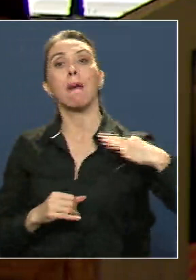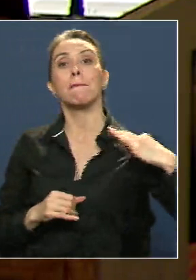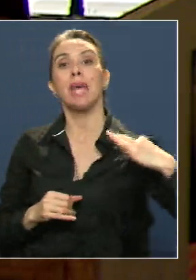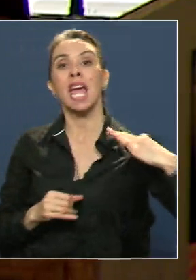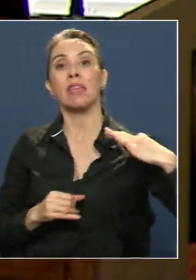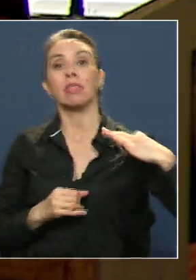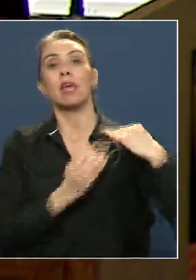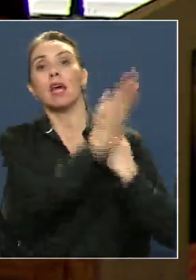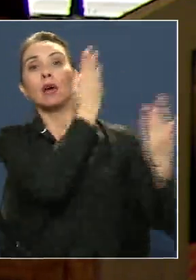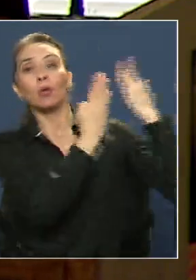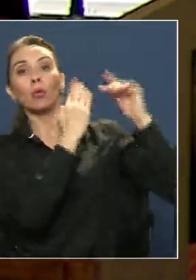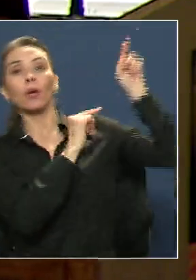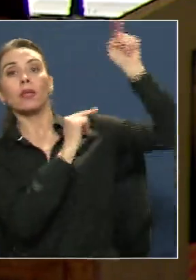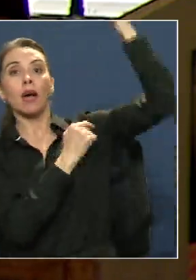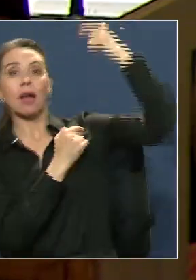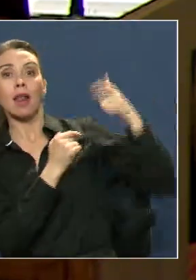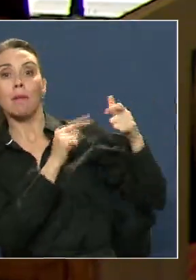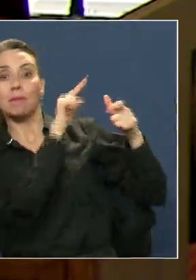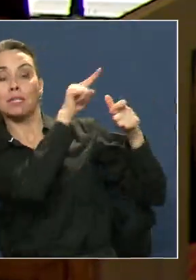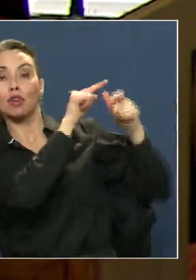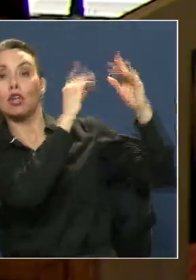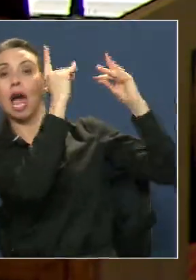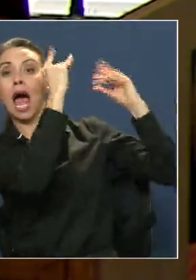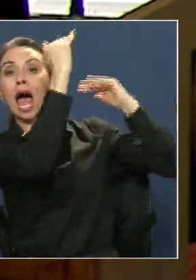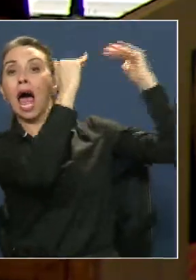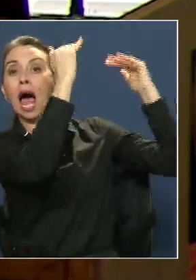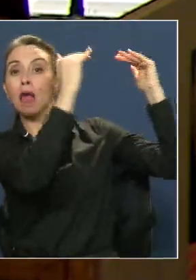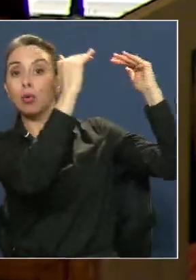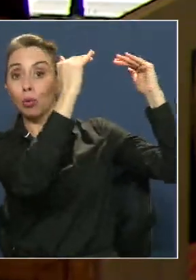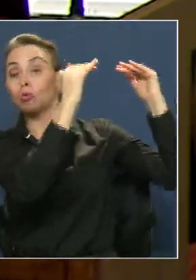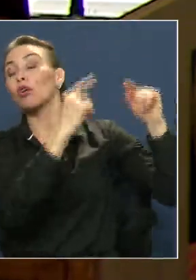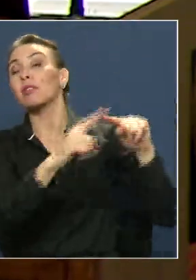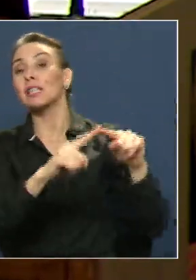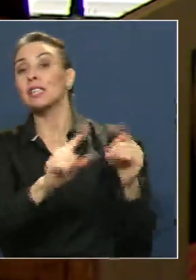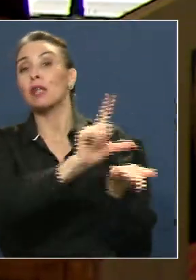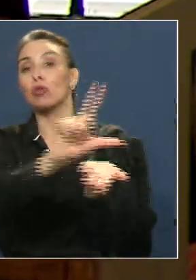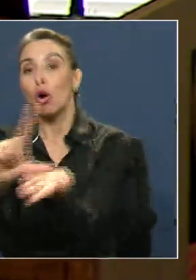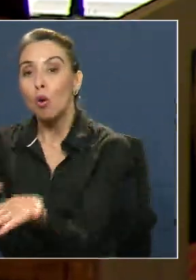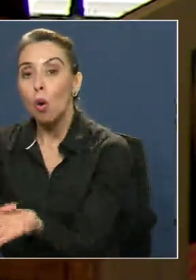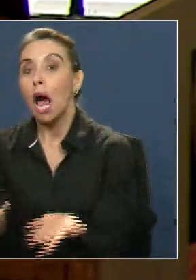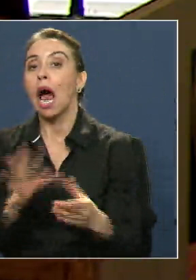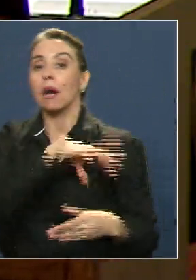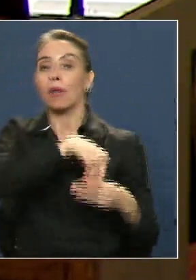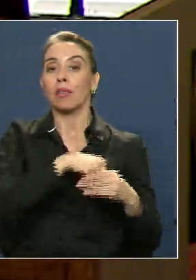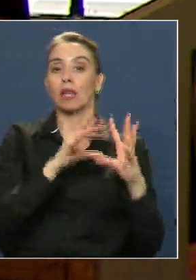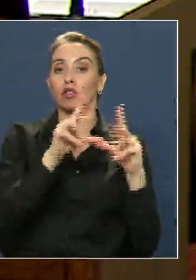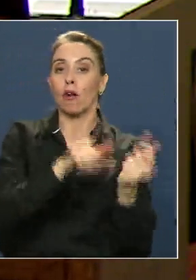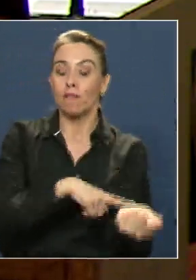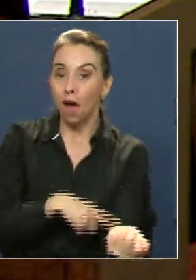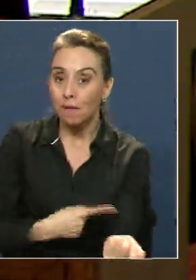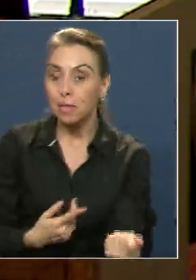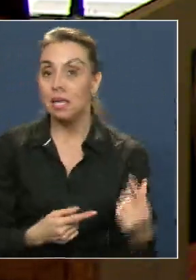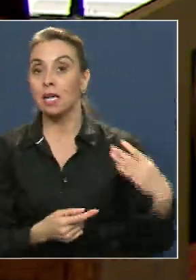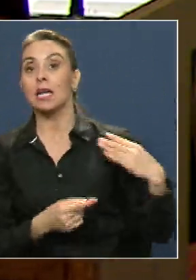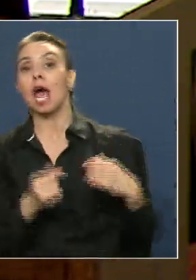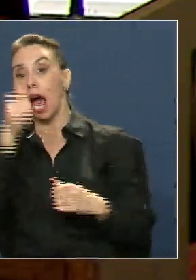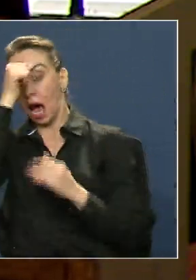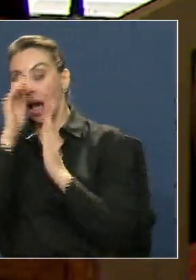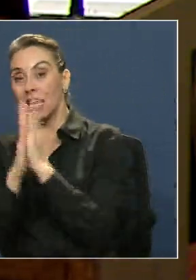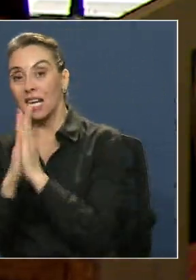bajo tutela, bajo cuidados de adultos en distintos espacios, familiares, en la